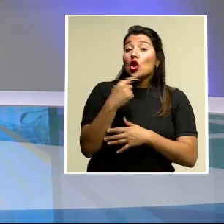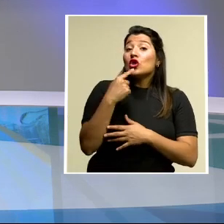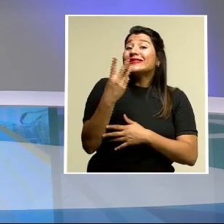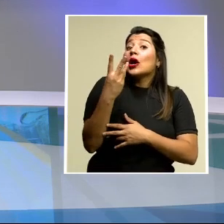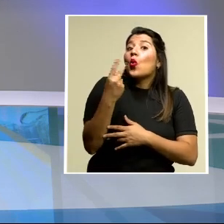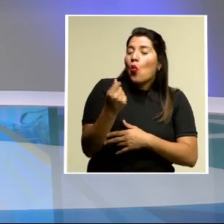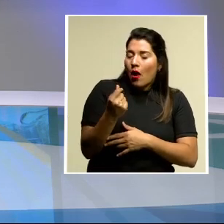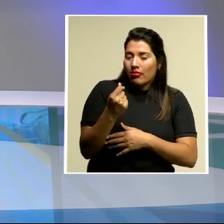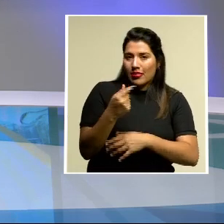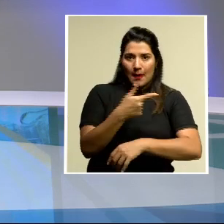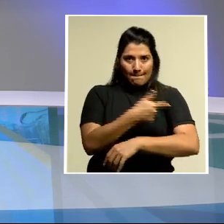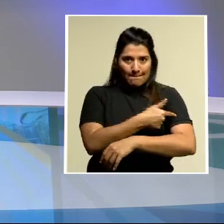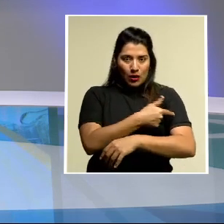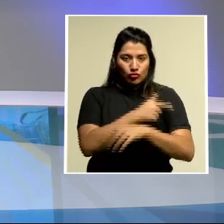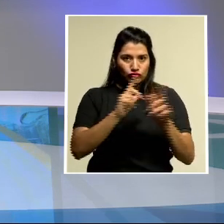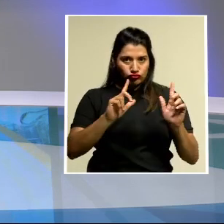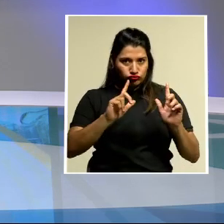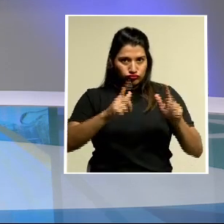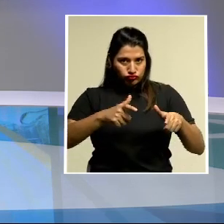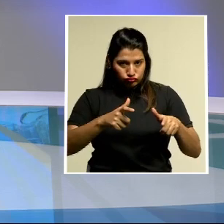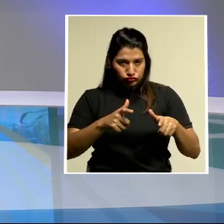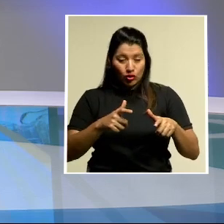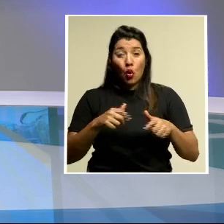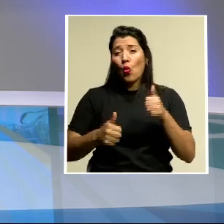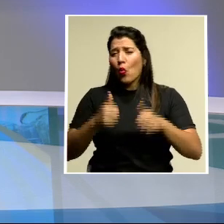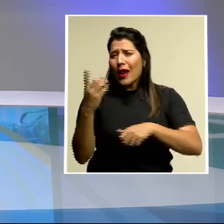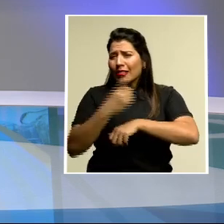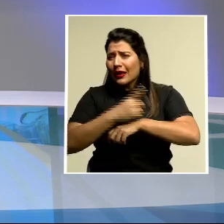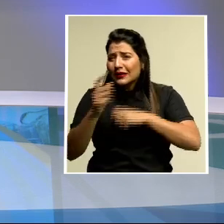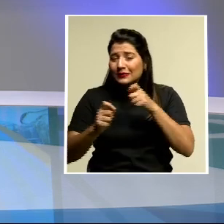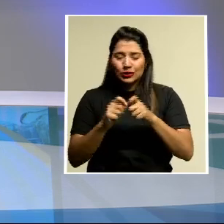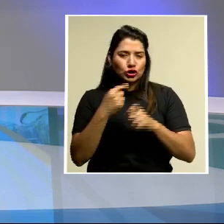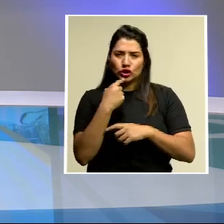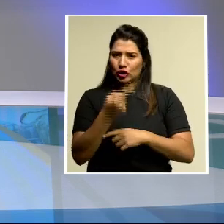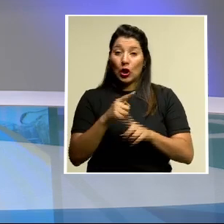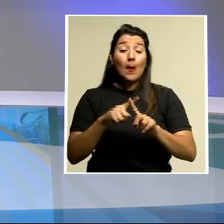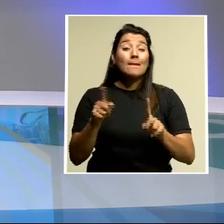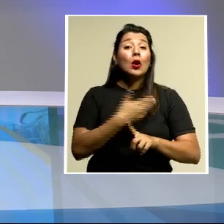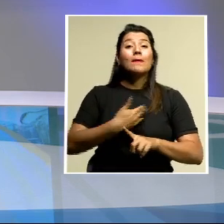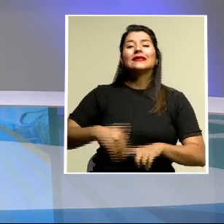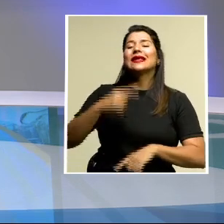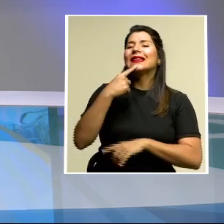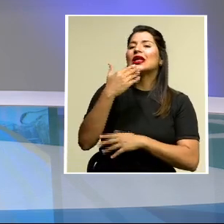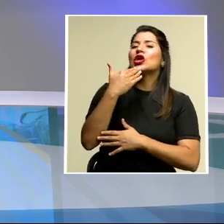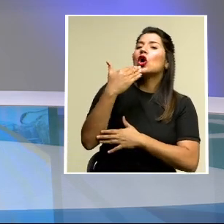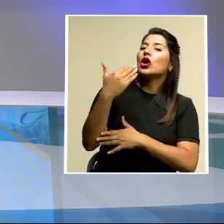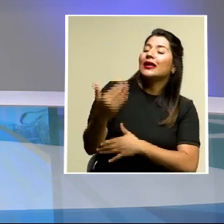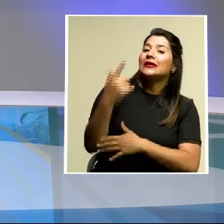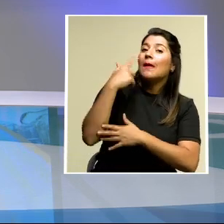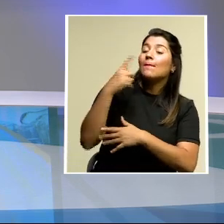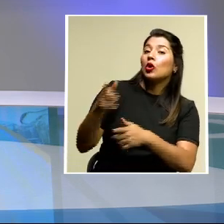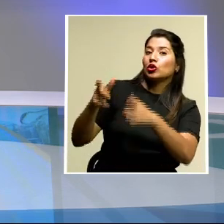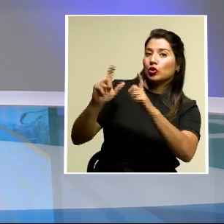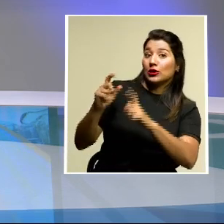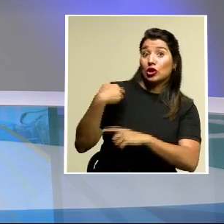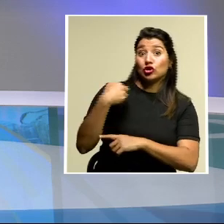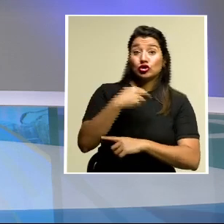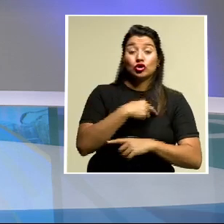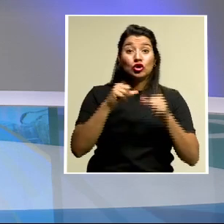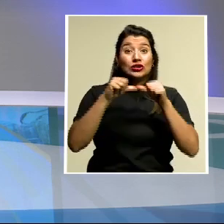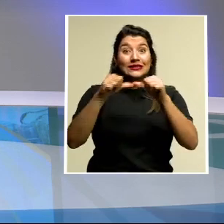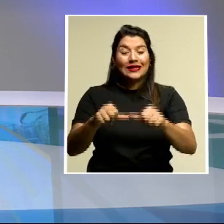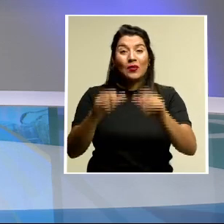cuántas llegarán o cuál será el día específico, el presidente agradeció por esta cooperación estadounidense y nos mantendremos